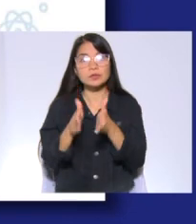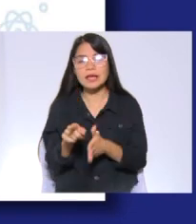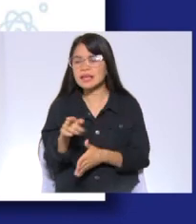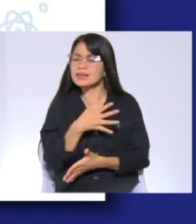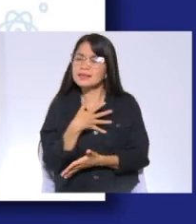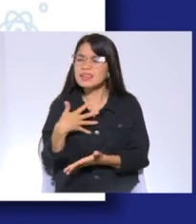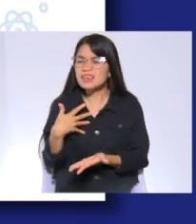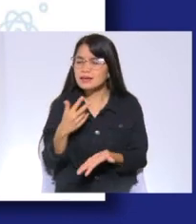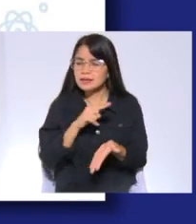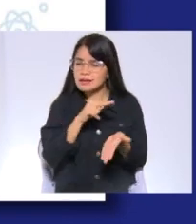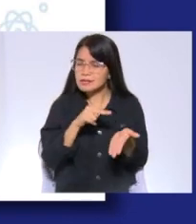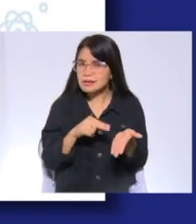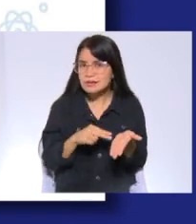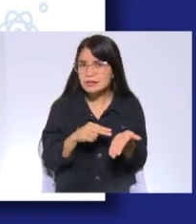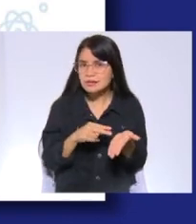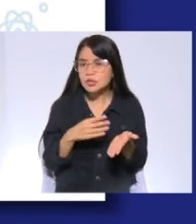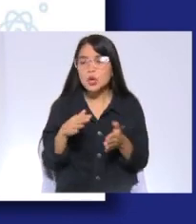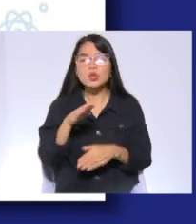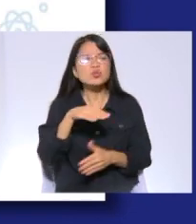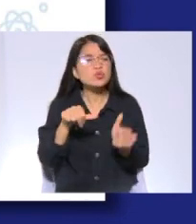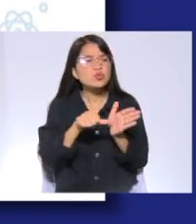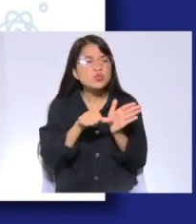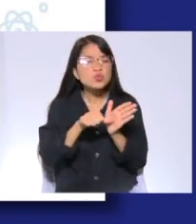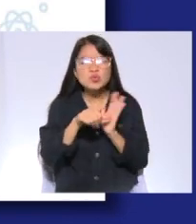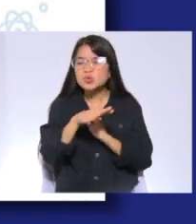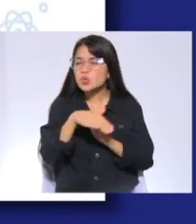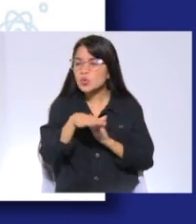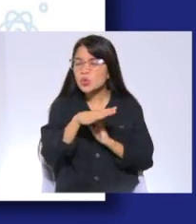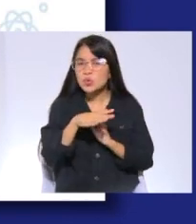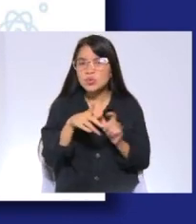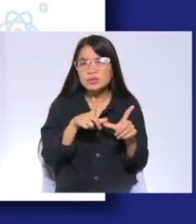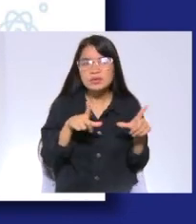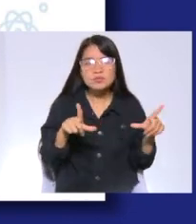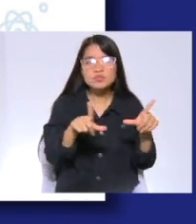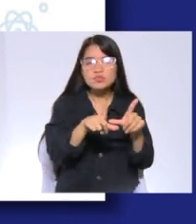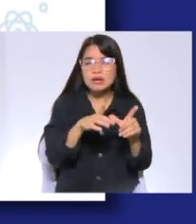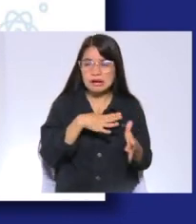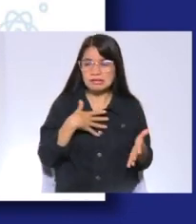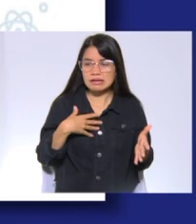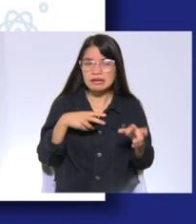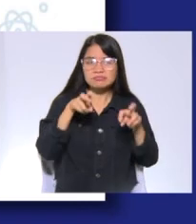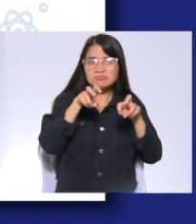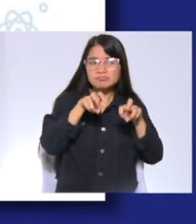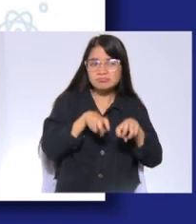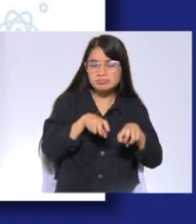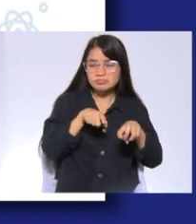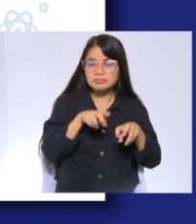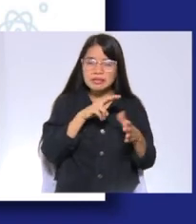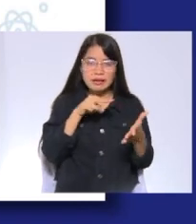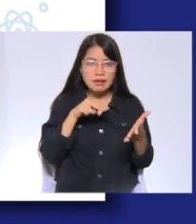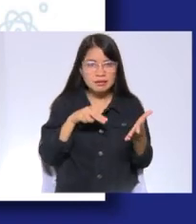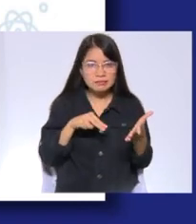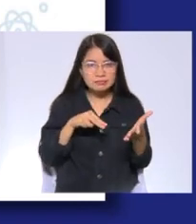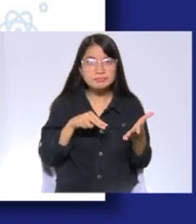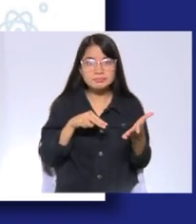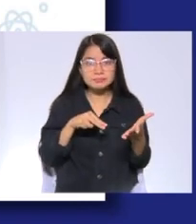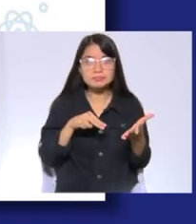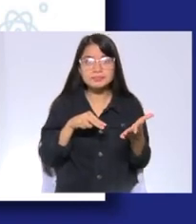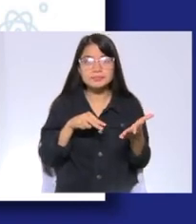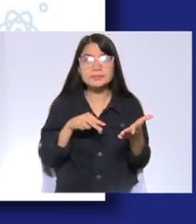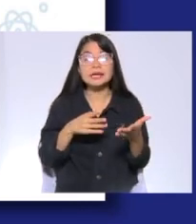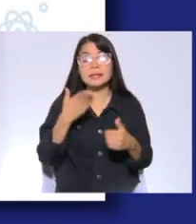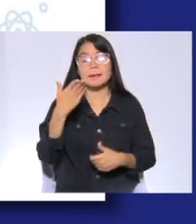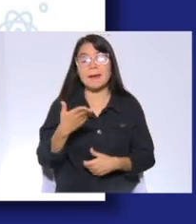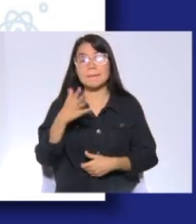leer? Esa opinión que emite de la lectura que realiza. Ciertamente. Eso es bien importante y al hacer ese tipo de preguntas,